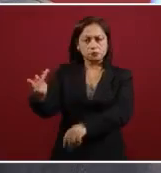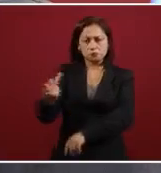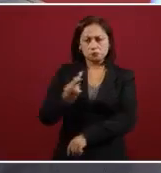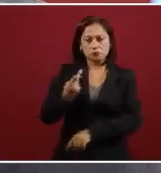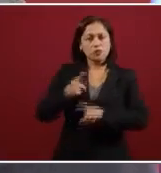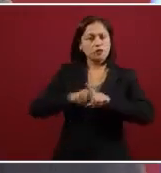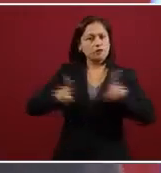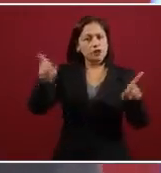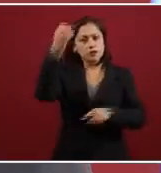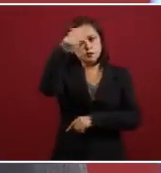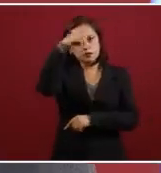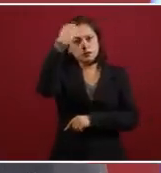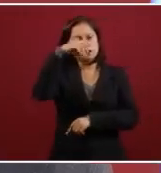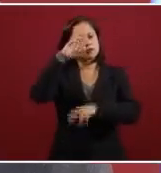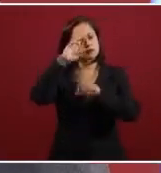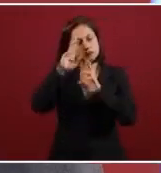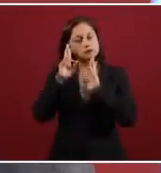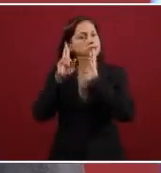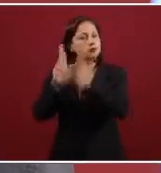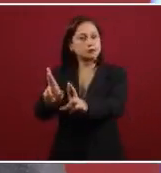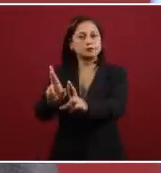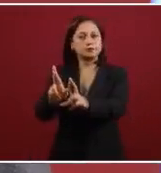pero también quiero